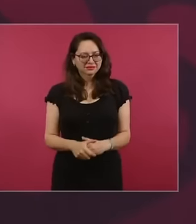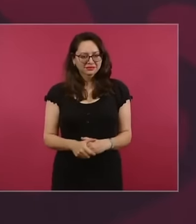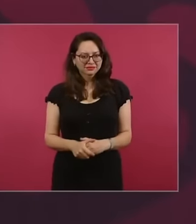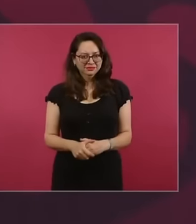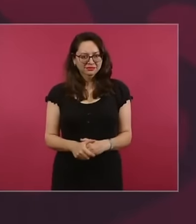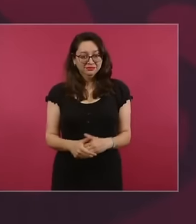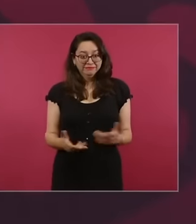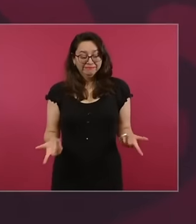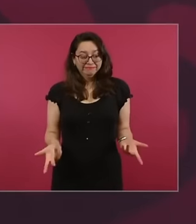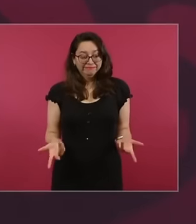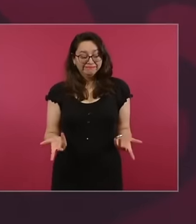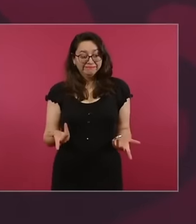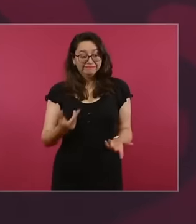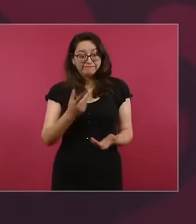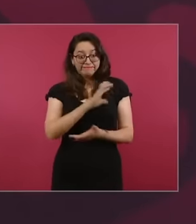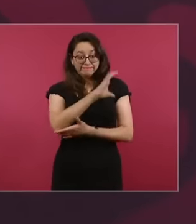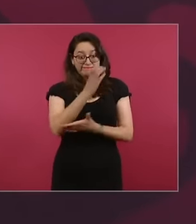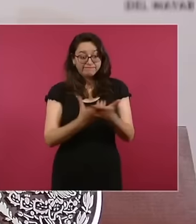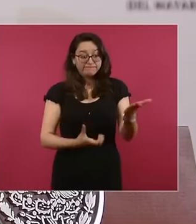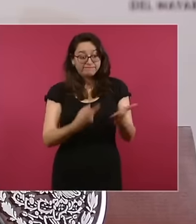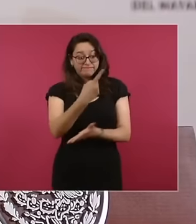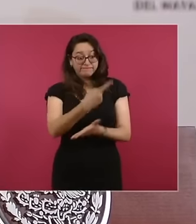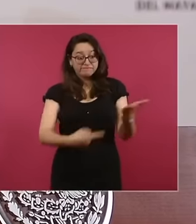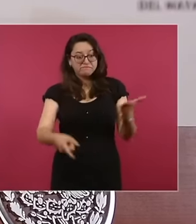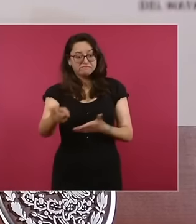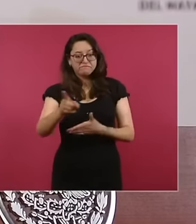que los hemos respetado,